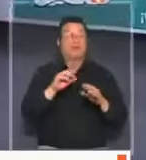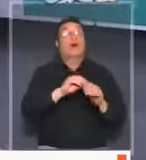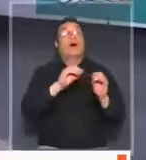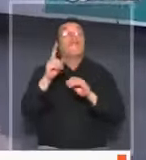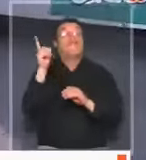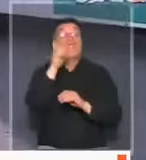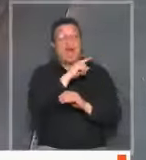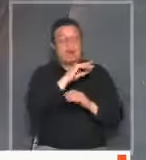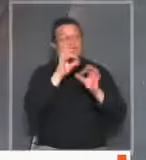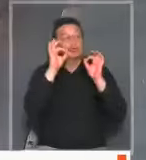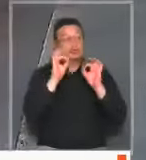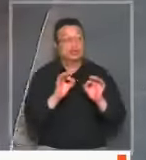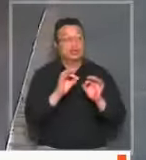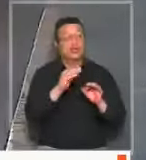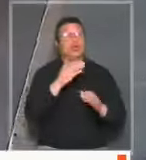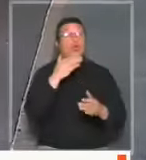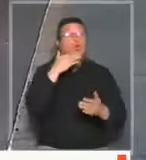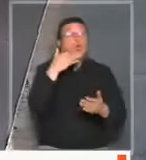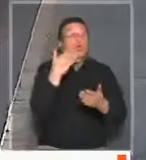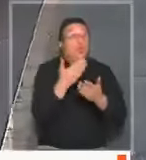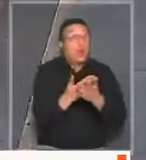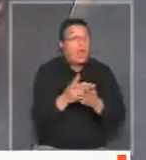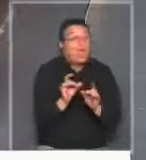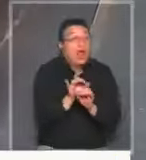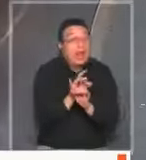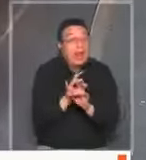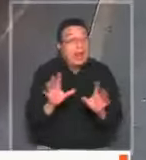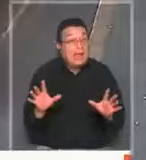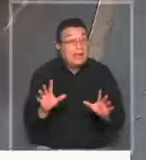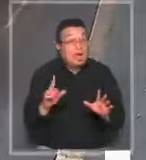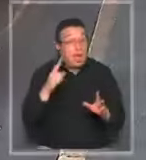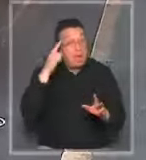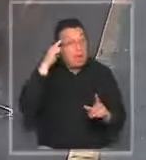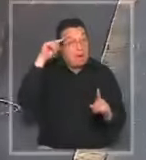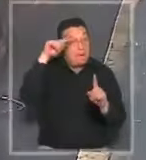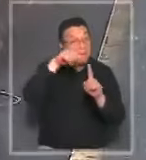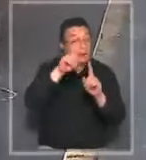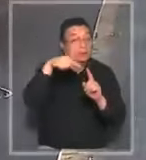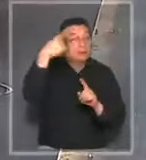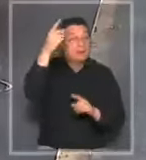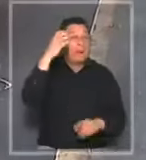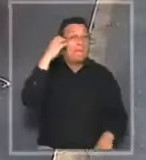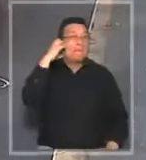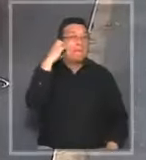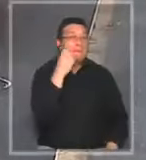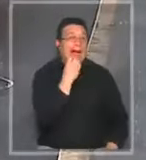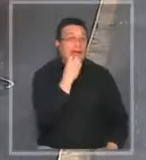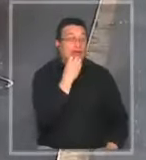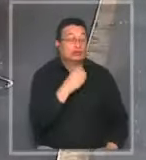final, que escuche bien y ármese de paciencia, está planificada para mayo.